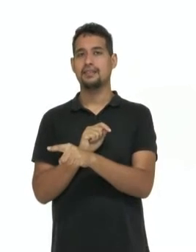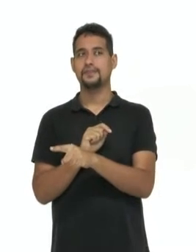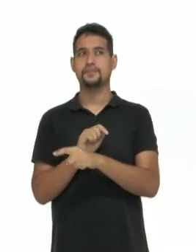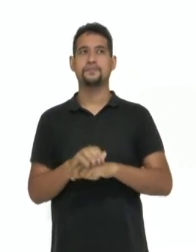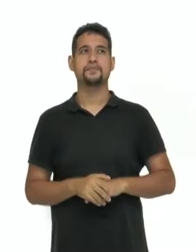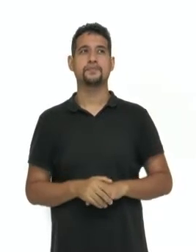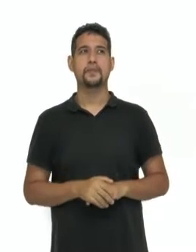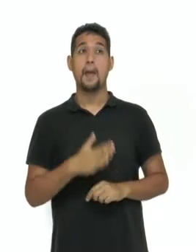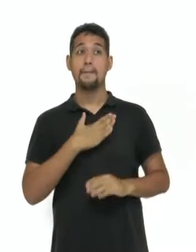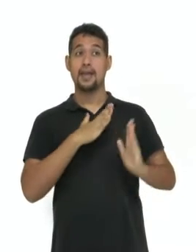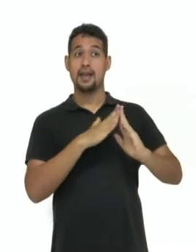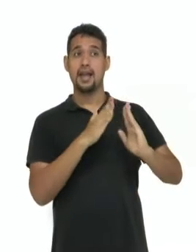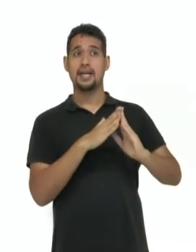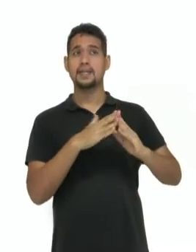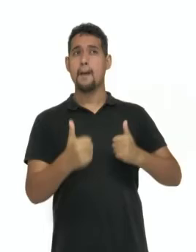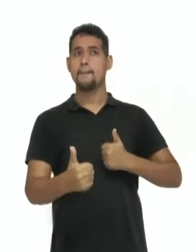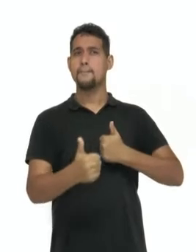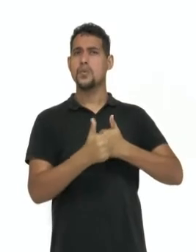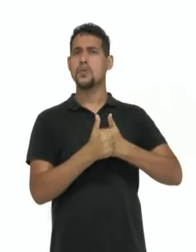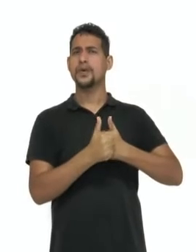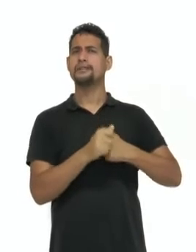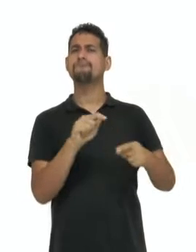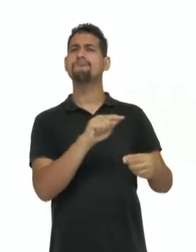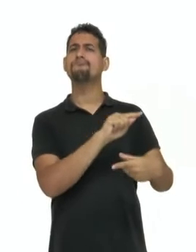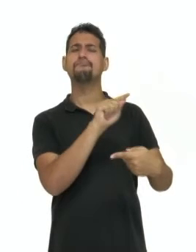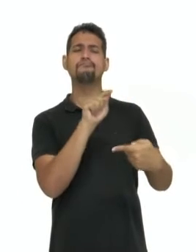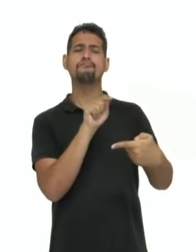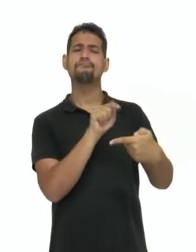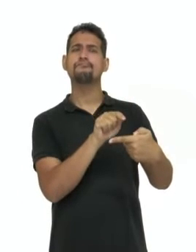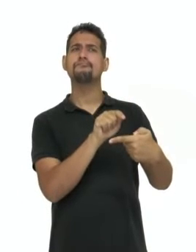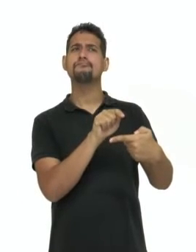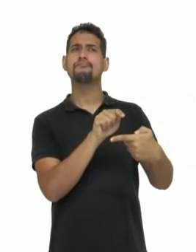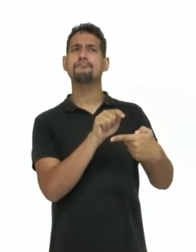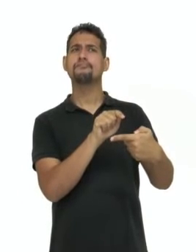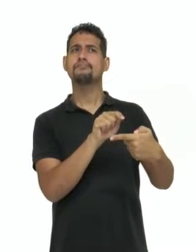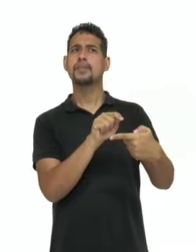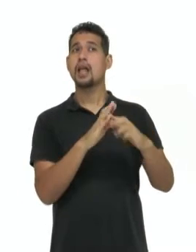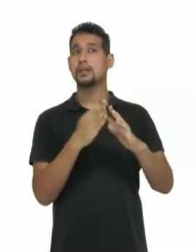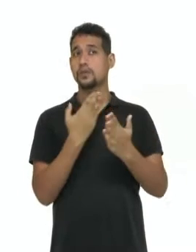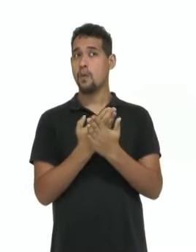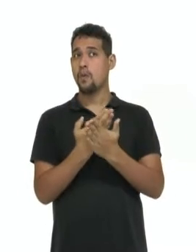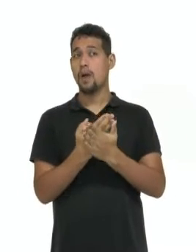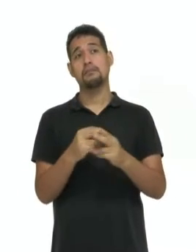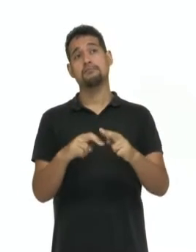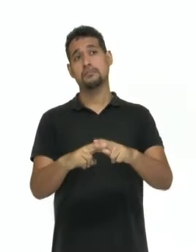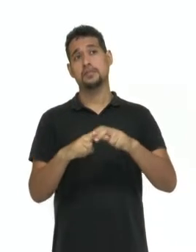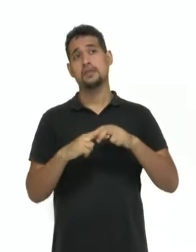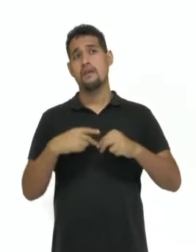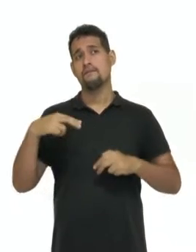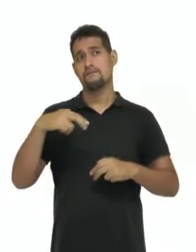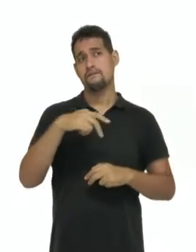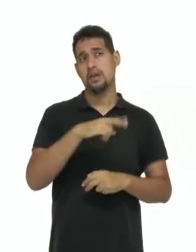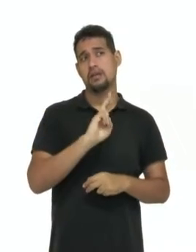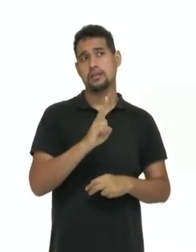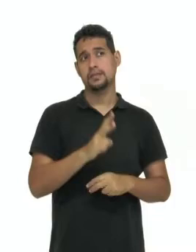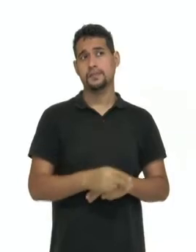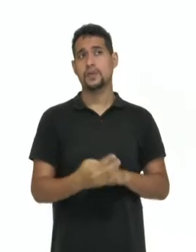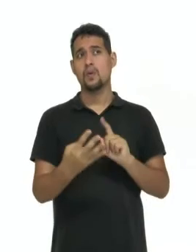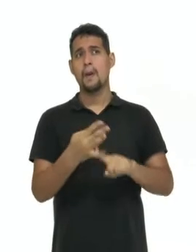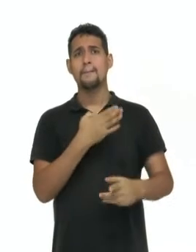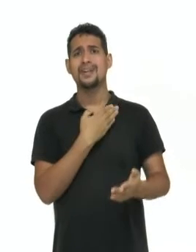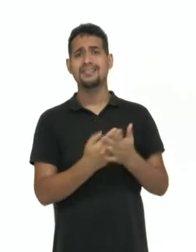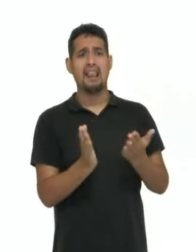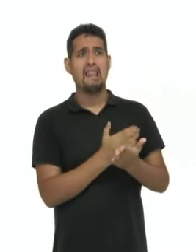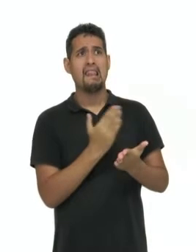la escuela, por eso vengo siempre a pie. 4. Perdí 2 libros